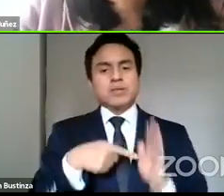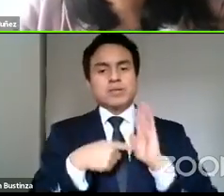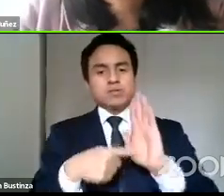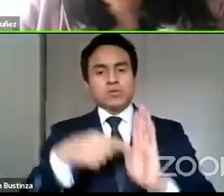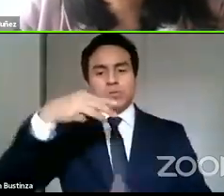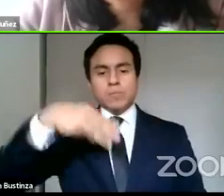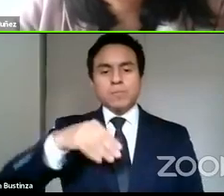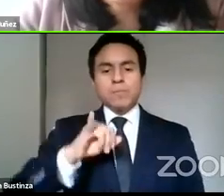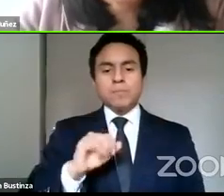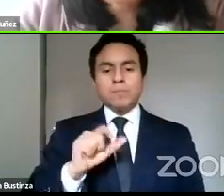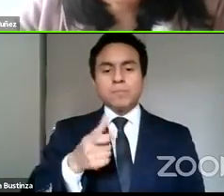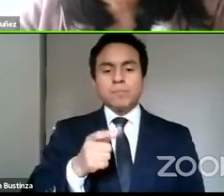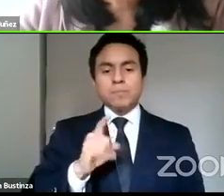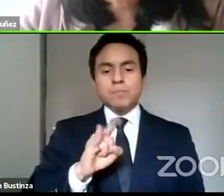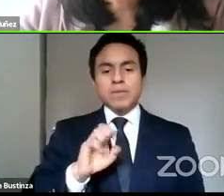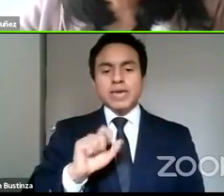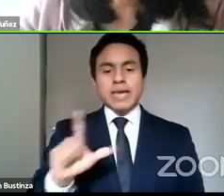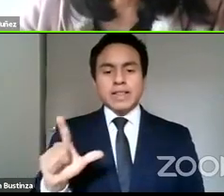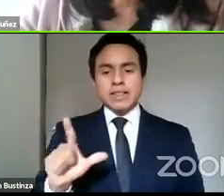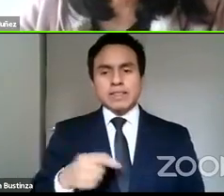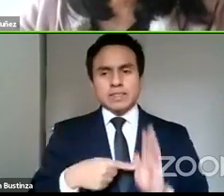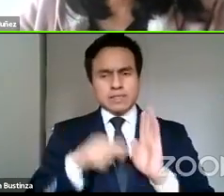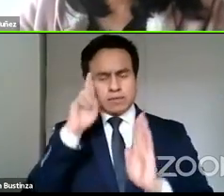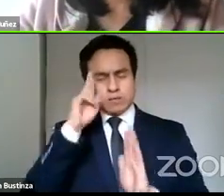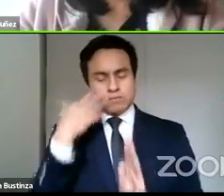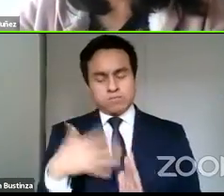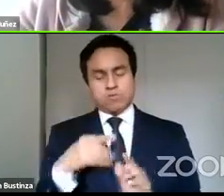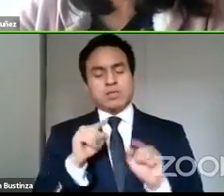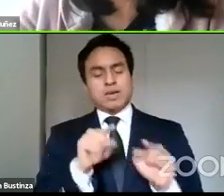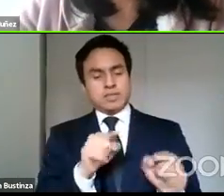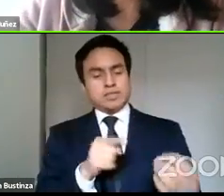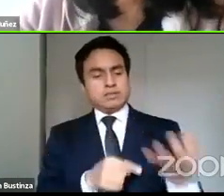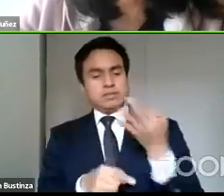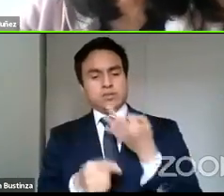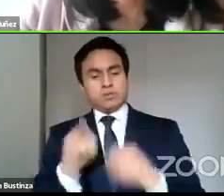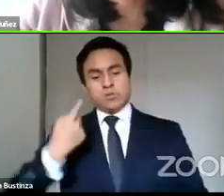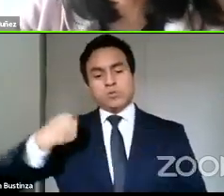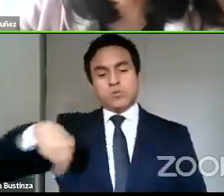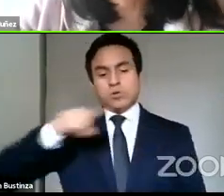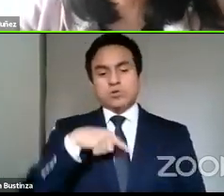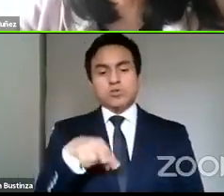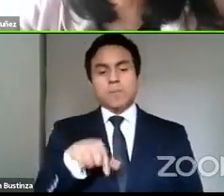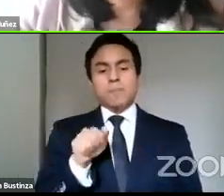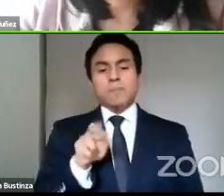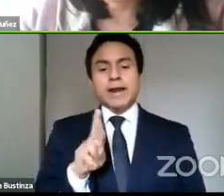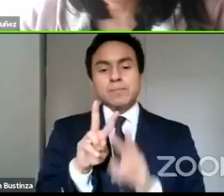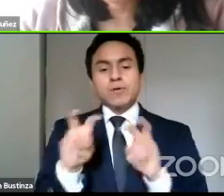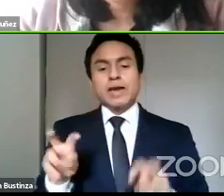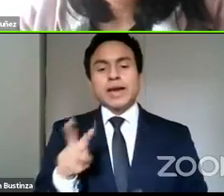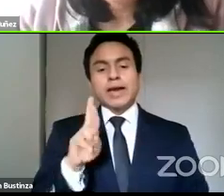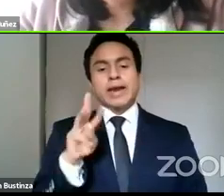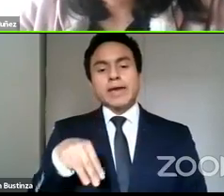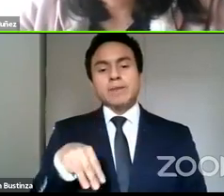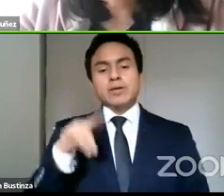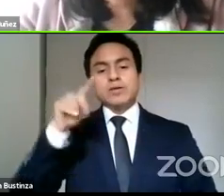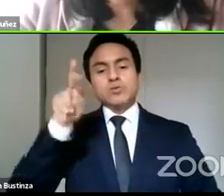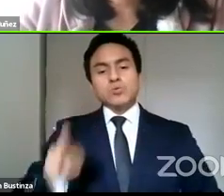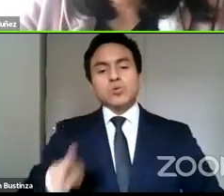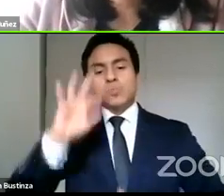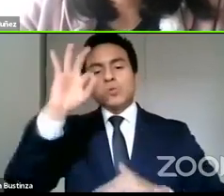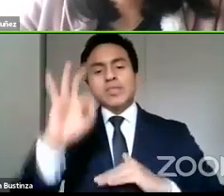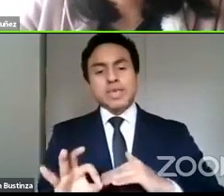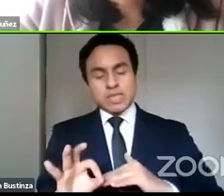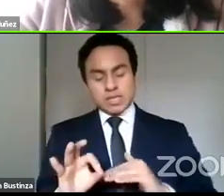Miguel porque tuviste reflexiones tremendamente importantes, sobre todo para nosotros como Par Explora RM Surponiente.